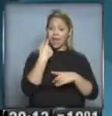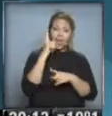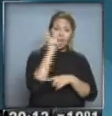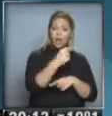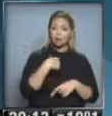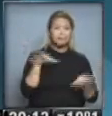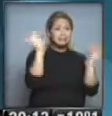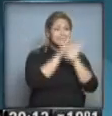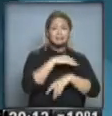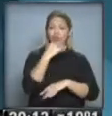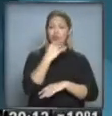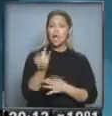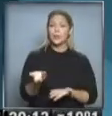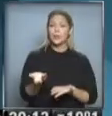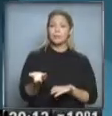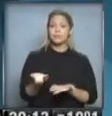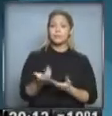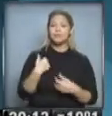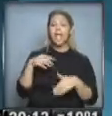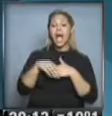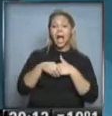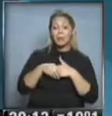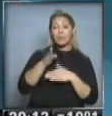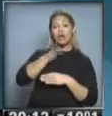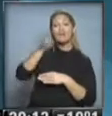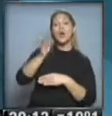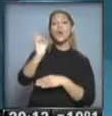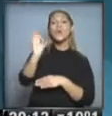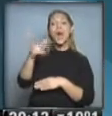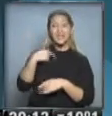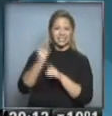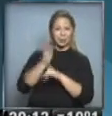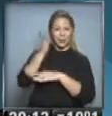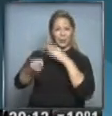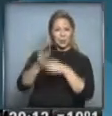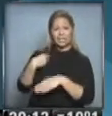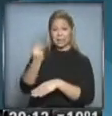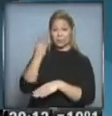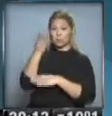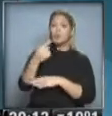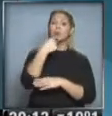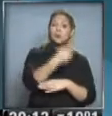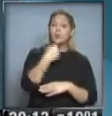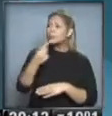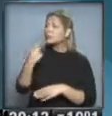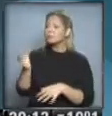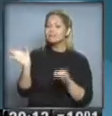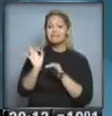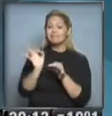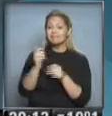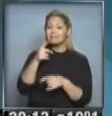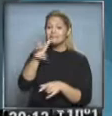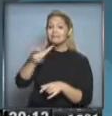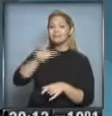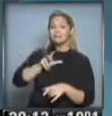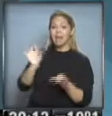lejos y nadie sabe nada de él. Un amigo fue al pub donde solían ir cada tanto, fue el sábado, preguntó, tampoco.